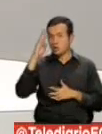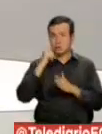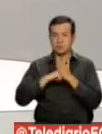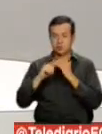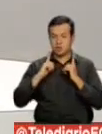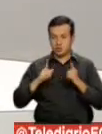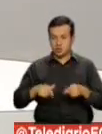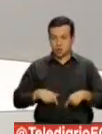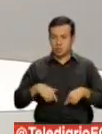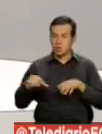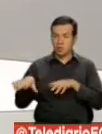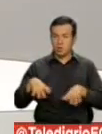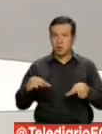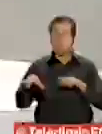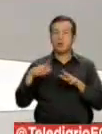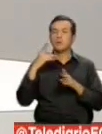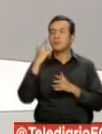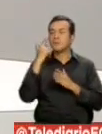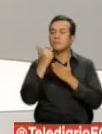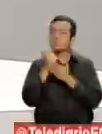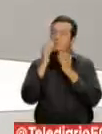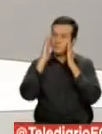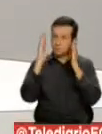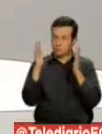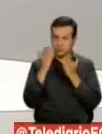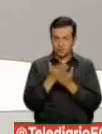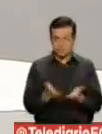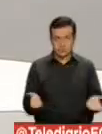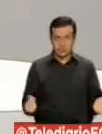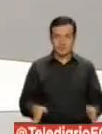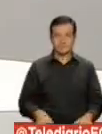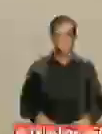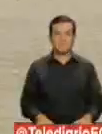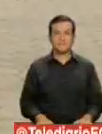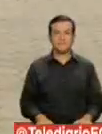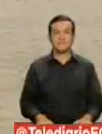Salud articulan acciones para darles atención prioritaria.